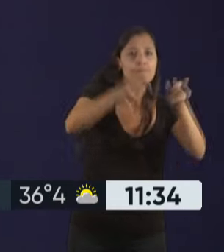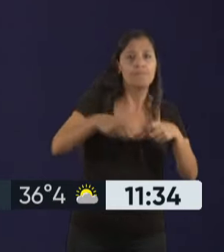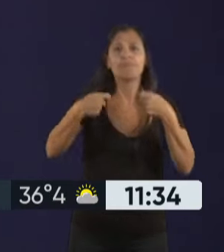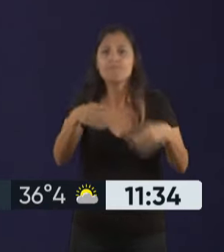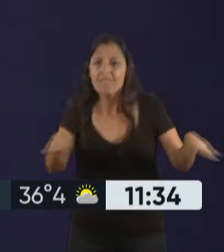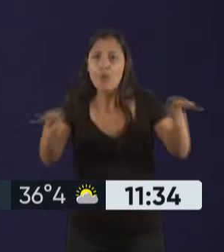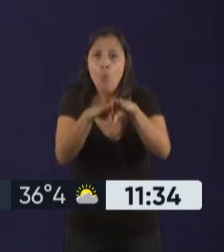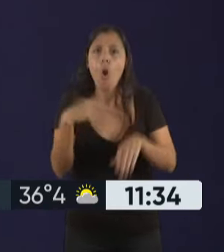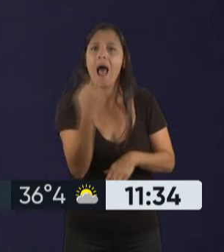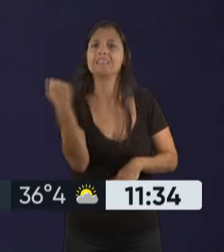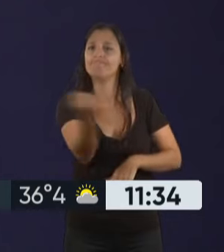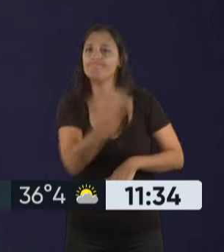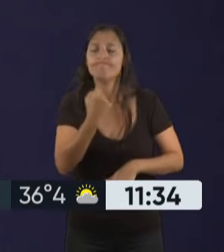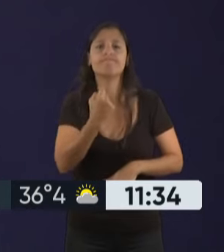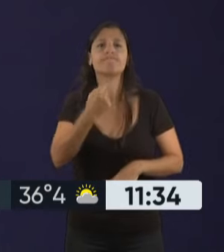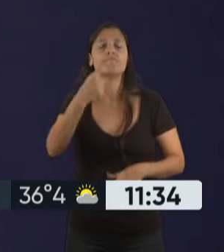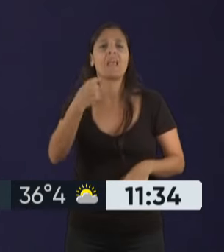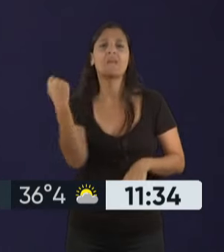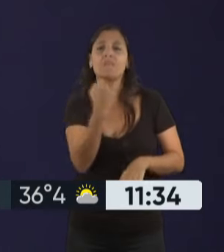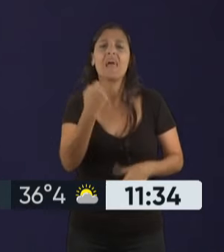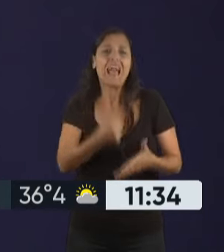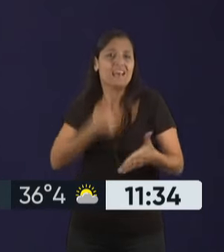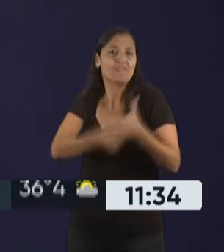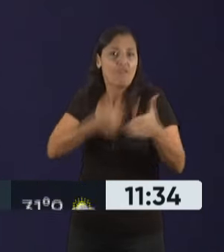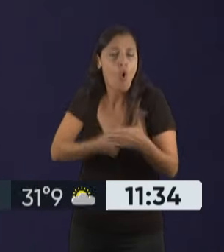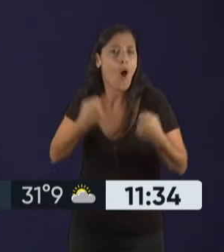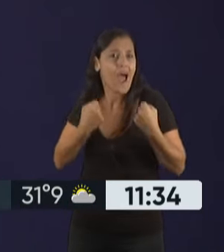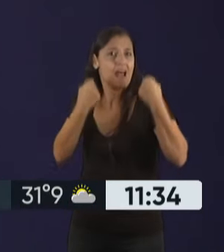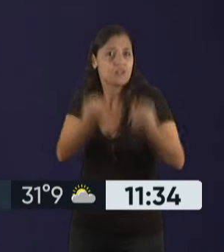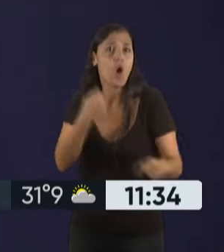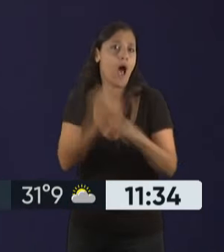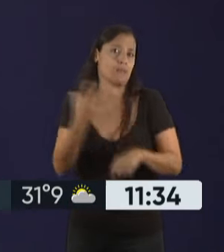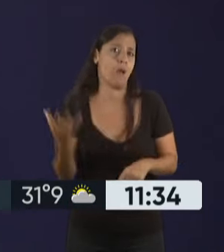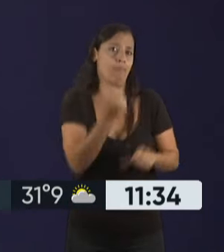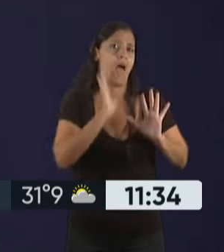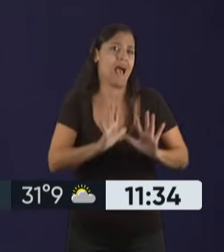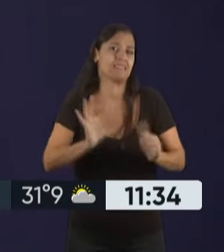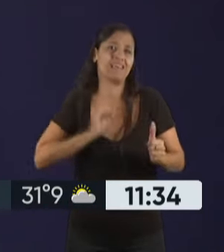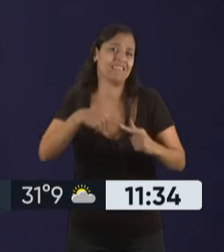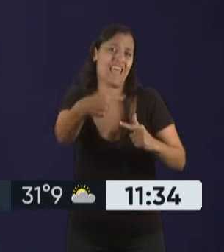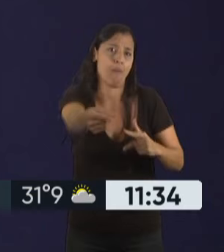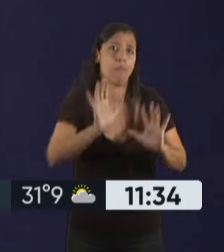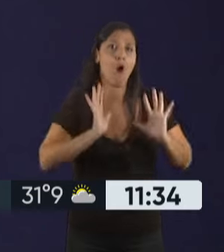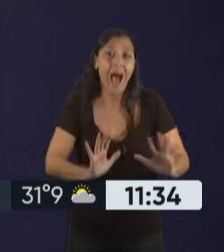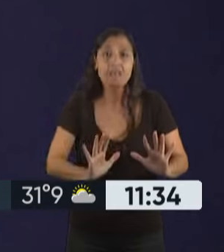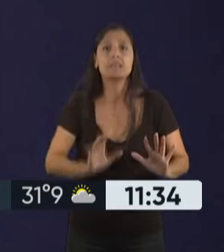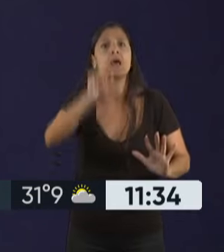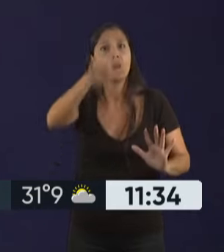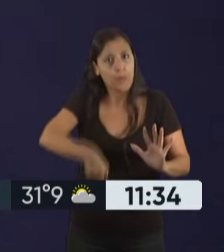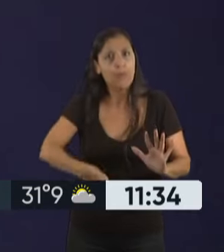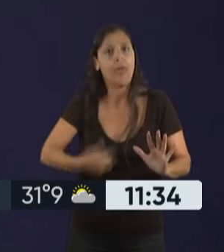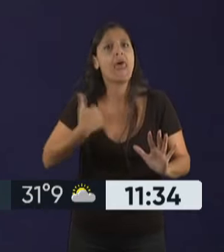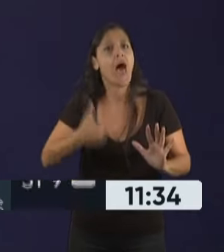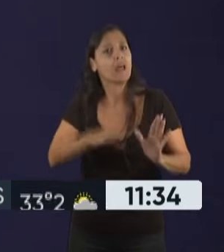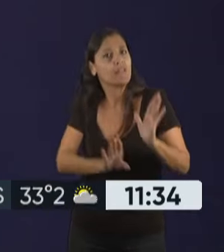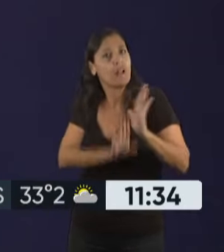todo el los esfuerzos para que esto efectivamente continúe siendo así a lo largo del tiempo porque es la única manera de hac sostenible